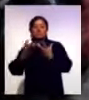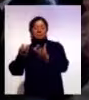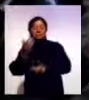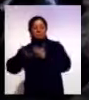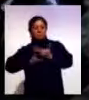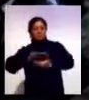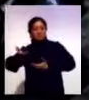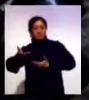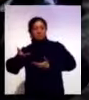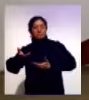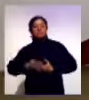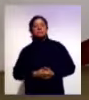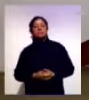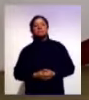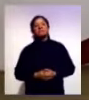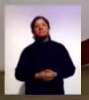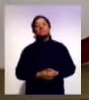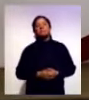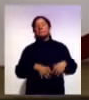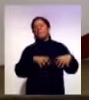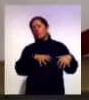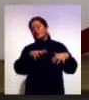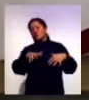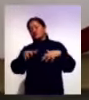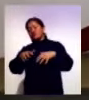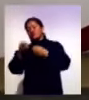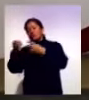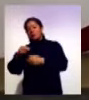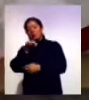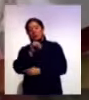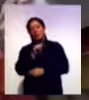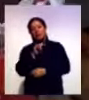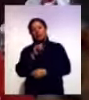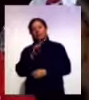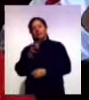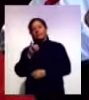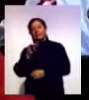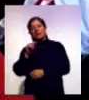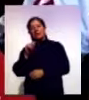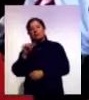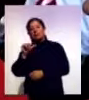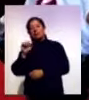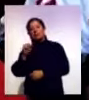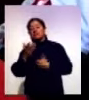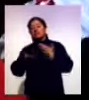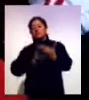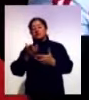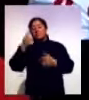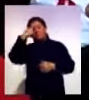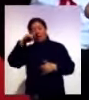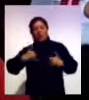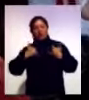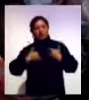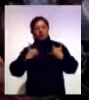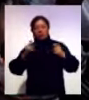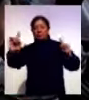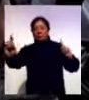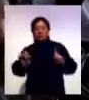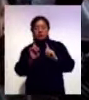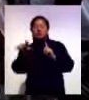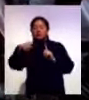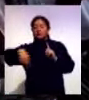El Instituto Tlaxcalteca de la Juventud llevó al municipio de Nativitas la caravana transversal de servicios para la juventud, estrategia para acercar a este